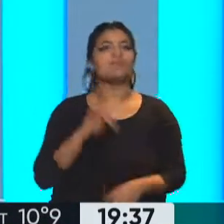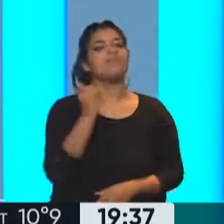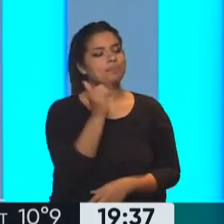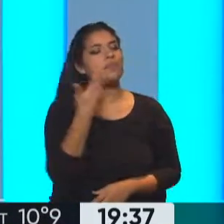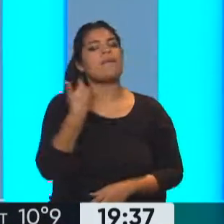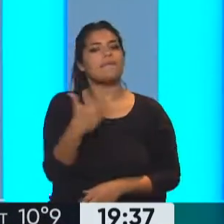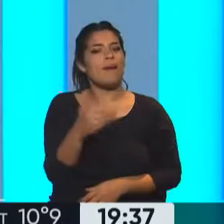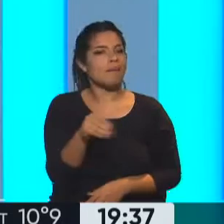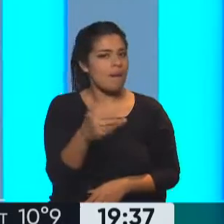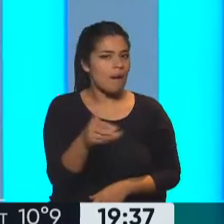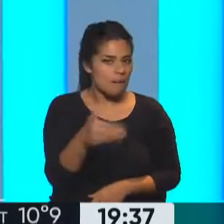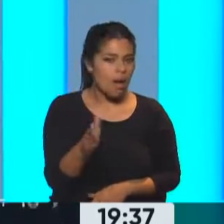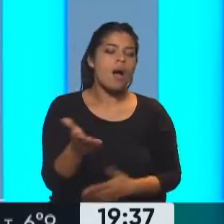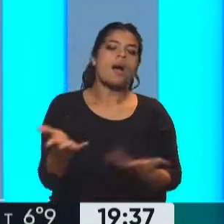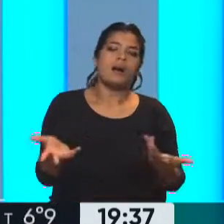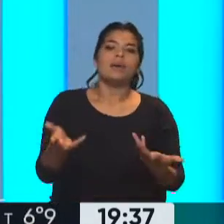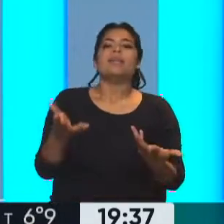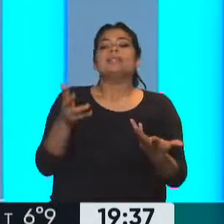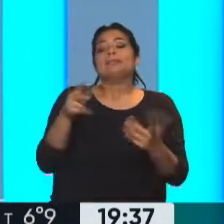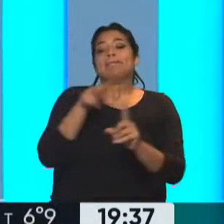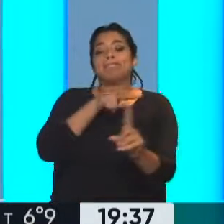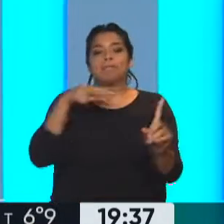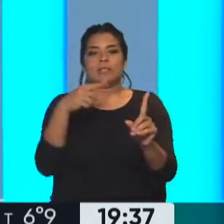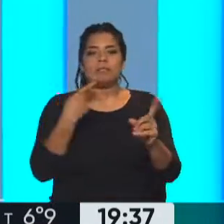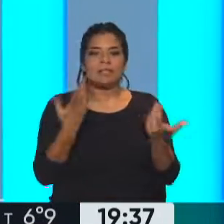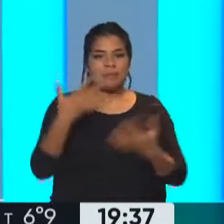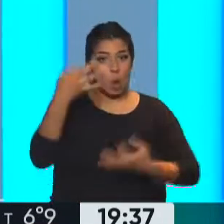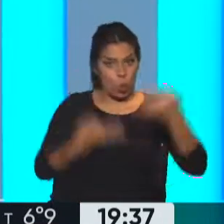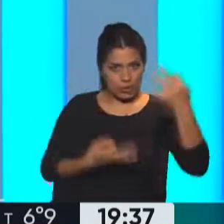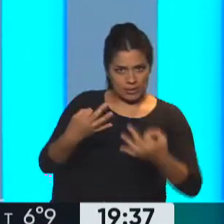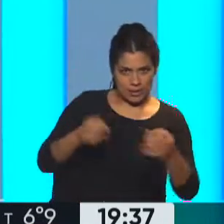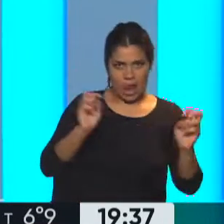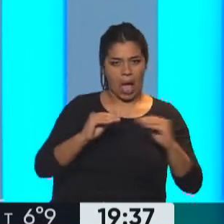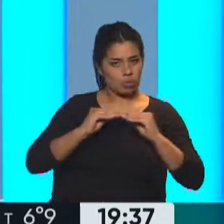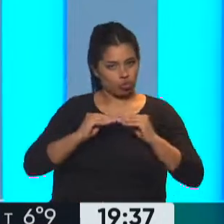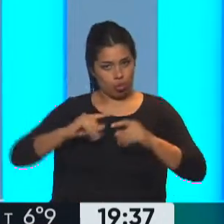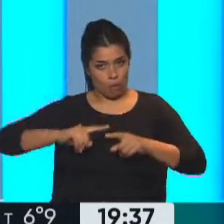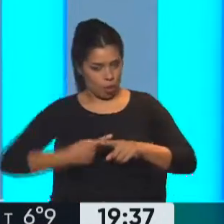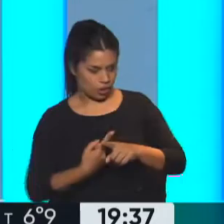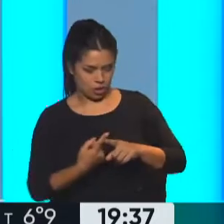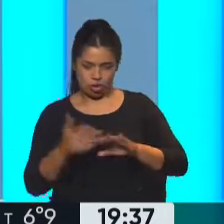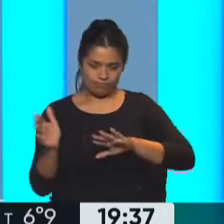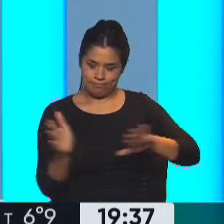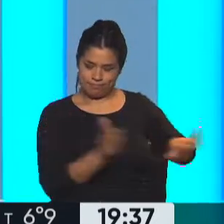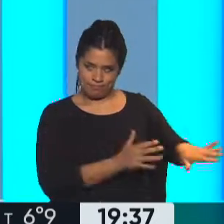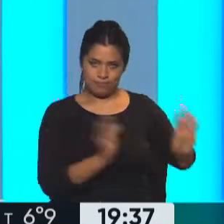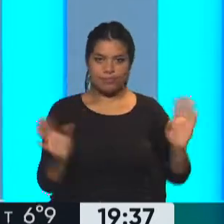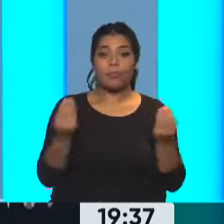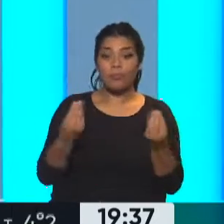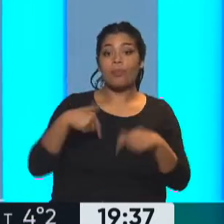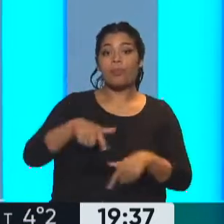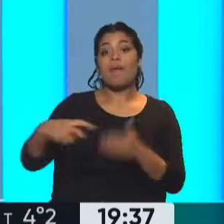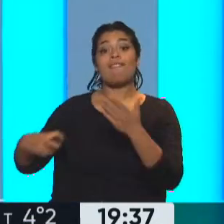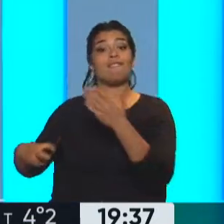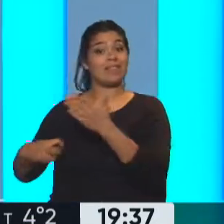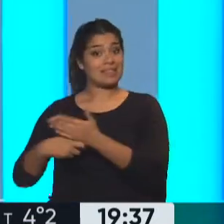cerrarse desde el punto de vista judicial. La cuestión política corre por otro andarivel, pero está a un paso de cerrarse porque